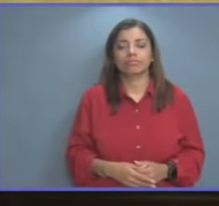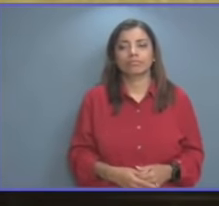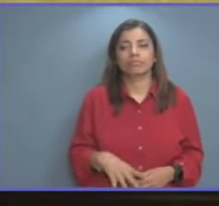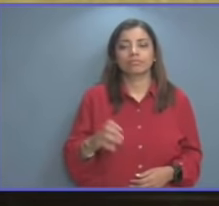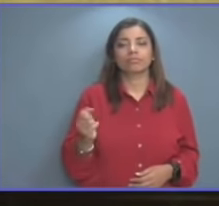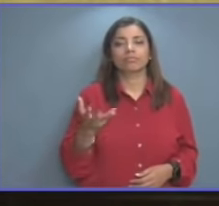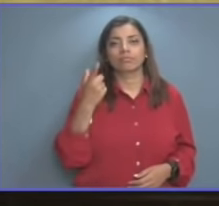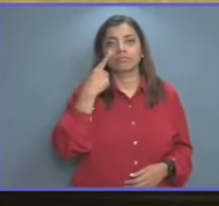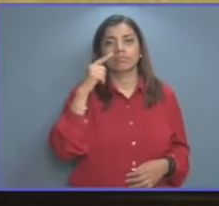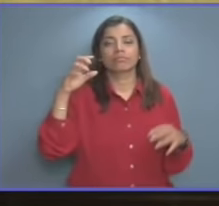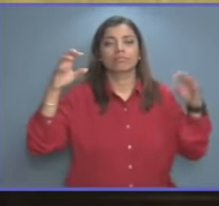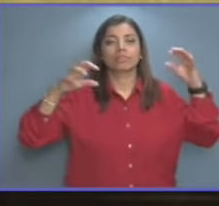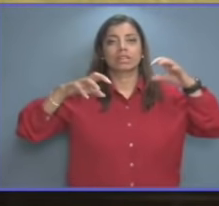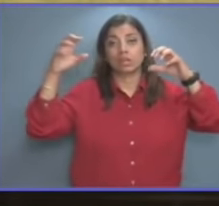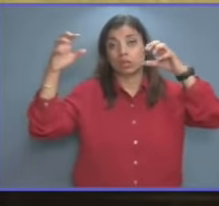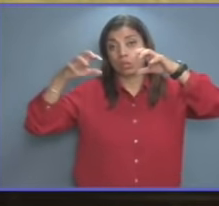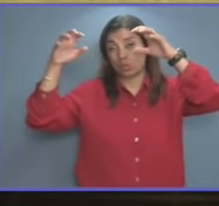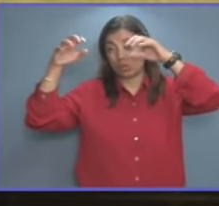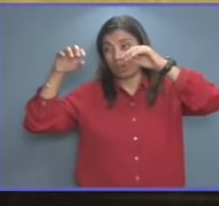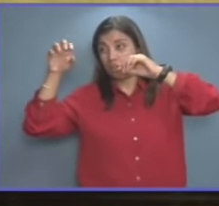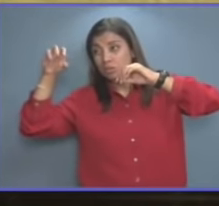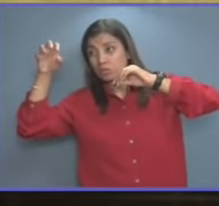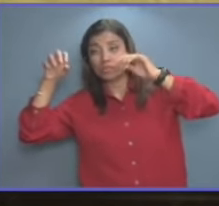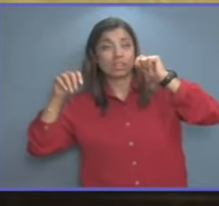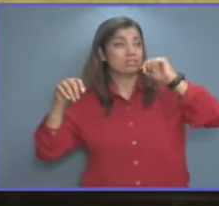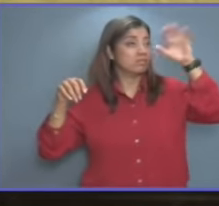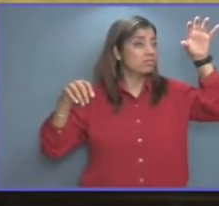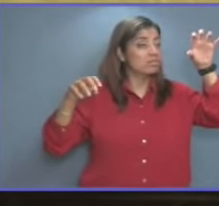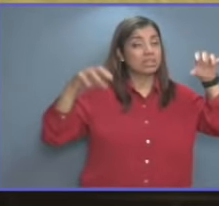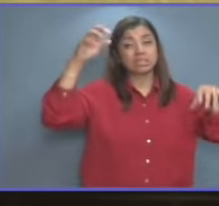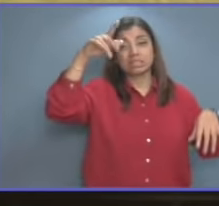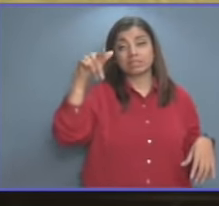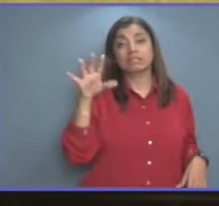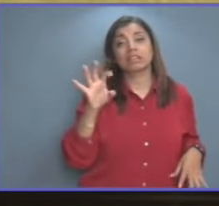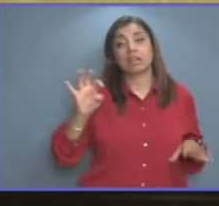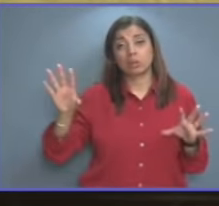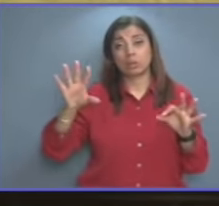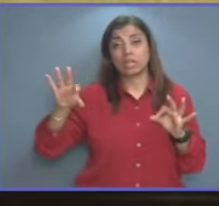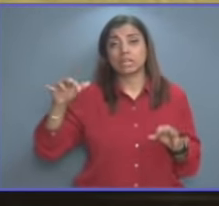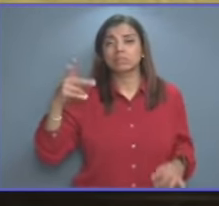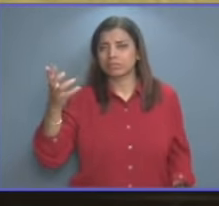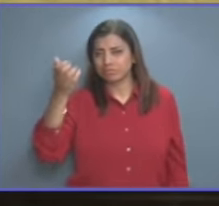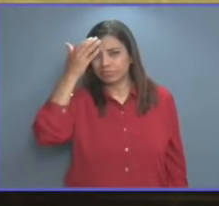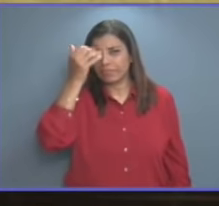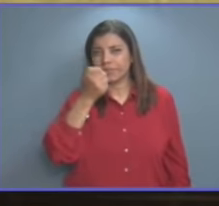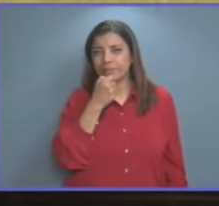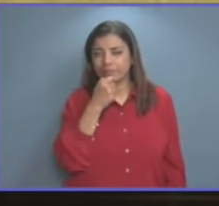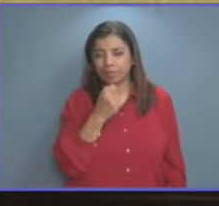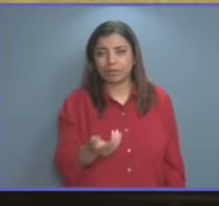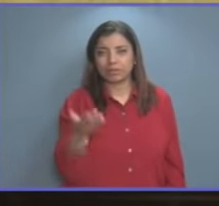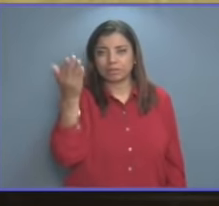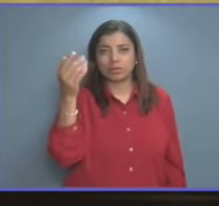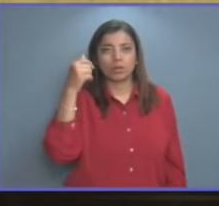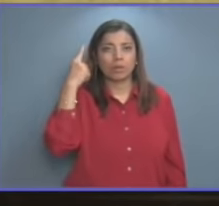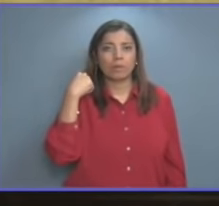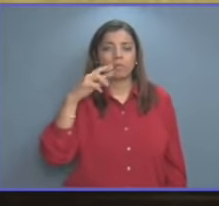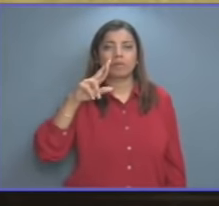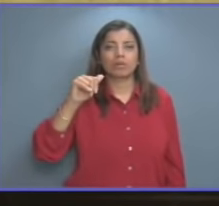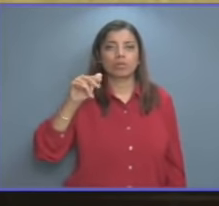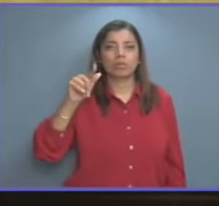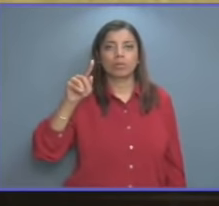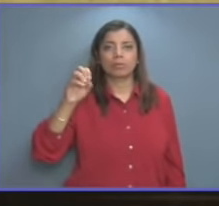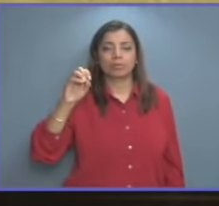probabilidad de lluvias aisladas en algunas zonas del país pero para conocer más detalles nos enlazamos con roberto